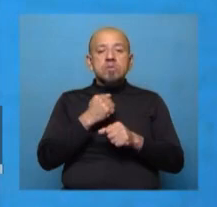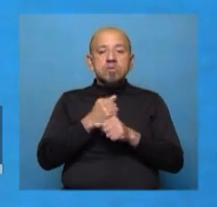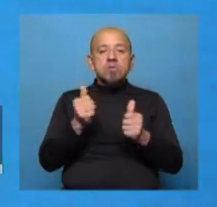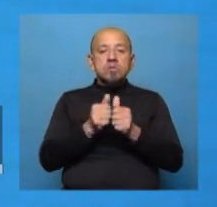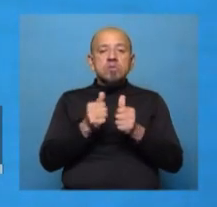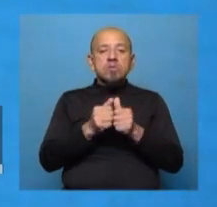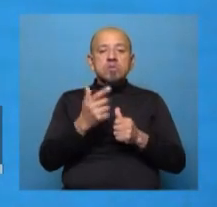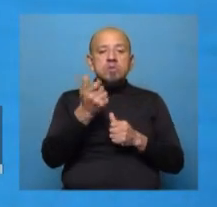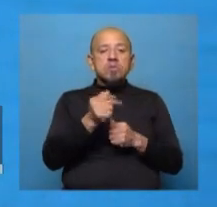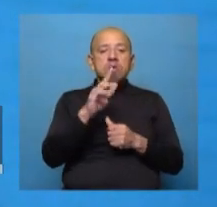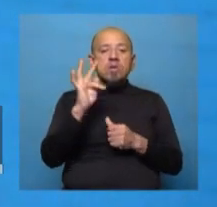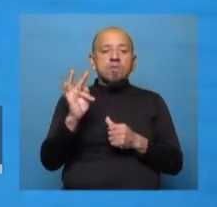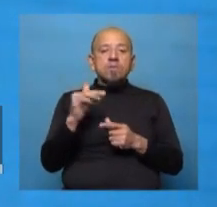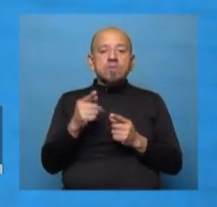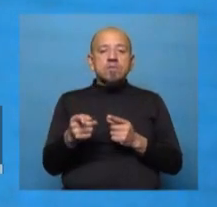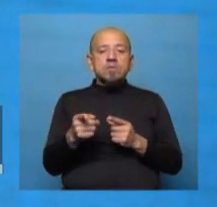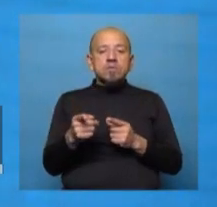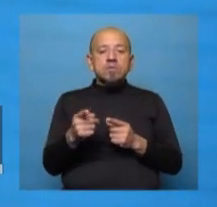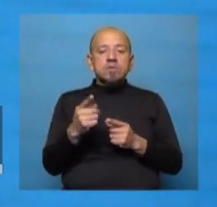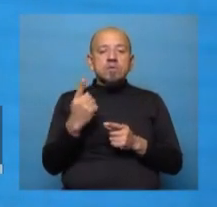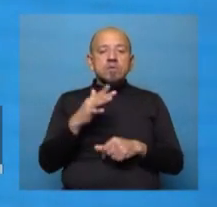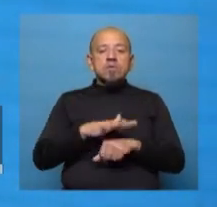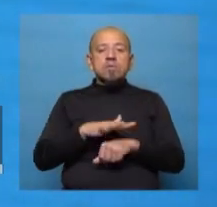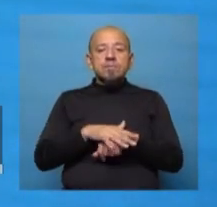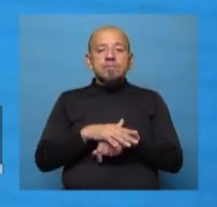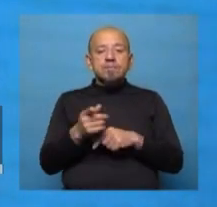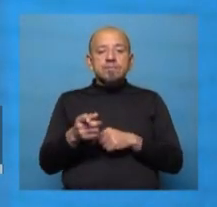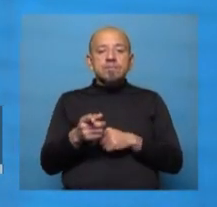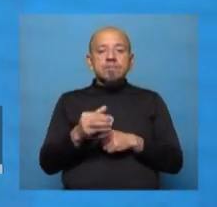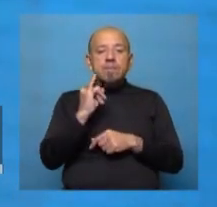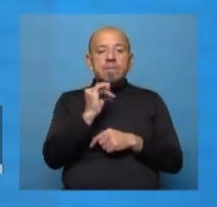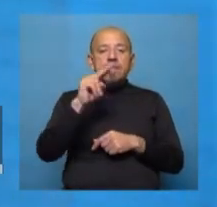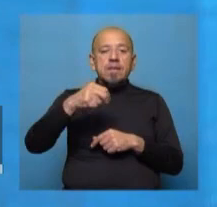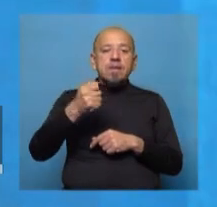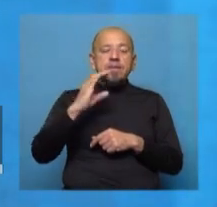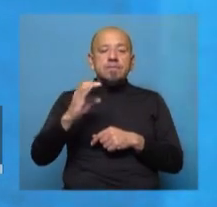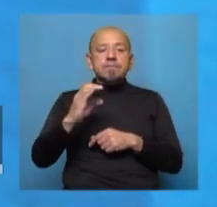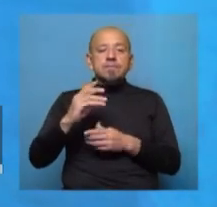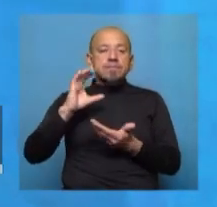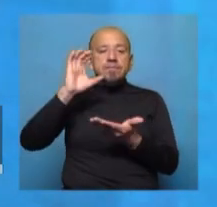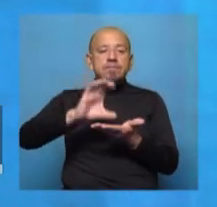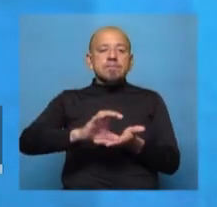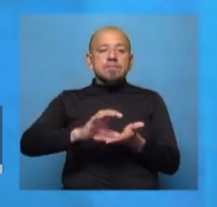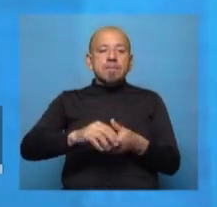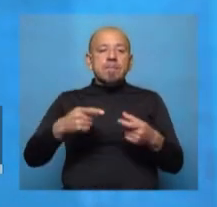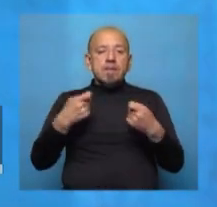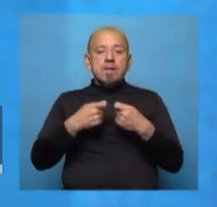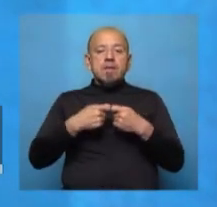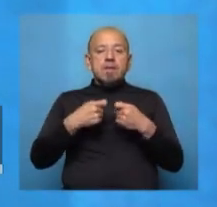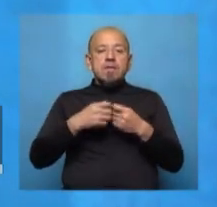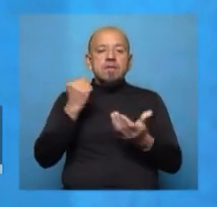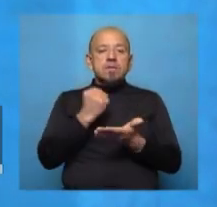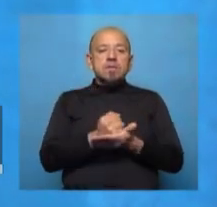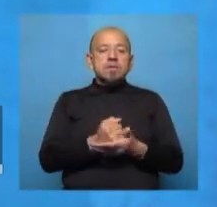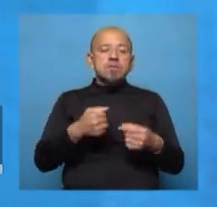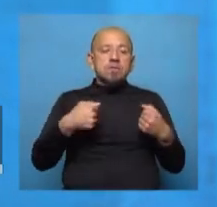asociación uruguaya de fútbol en una época en la que el inac invirtió en asociar su marca con el